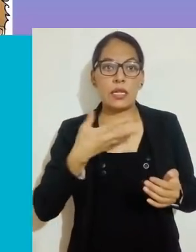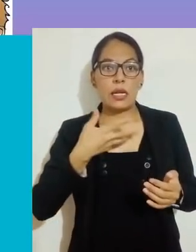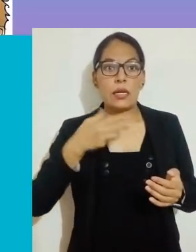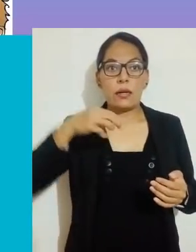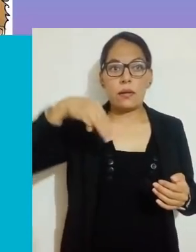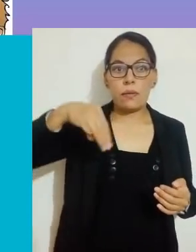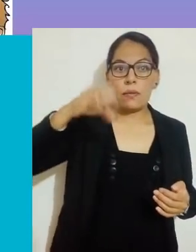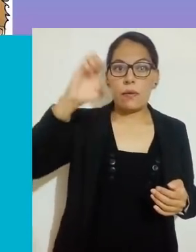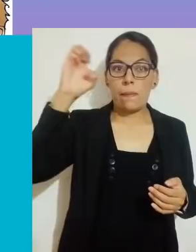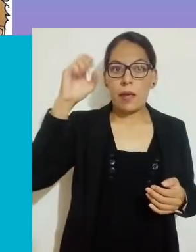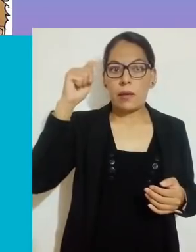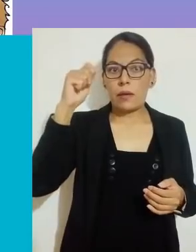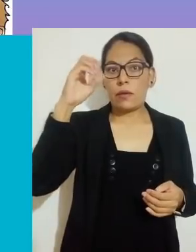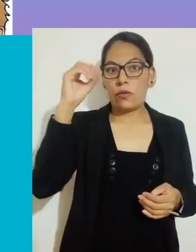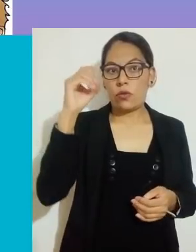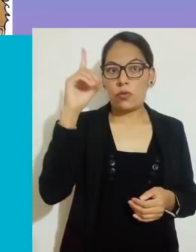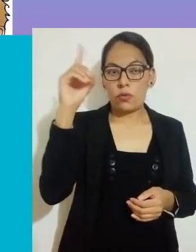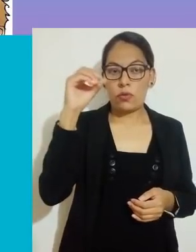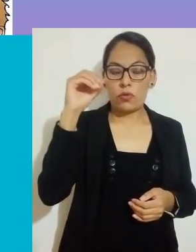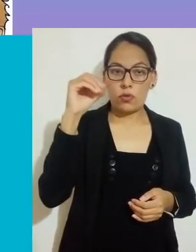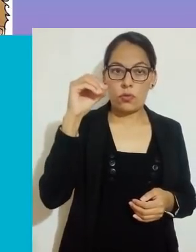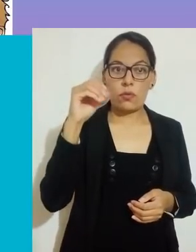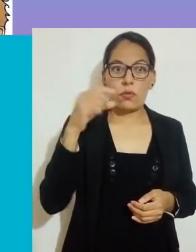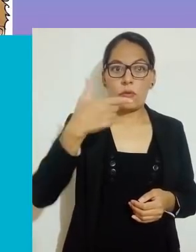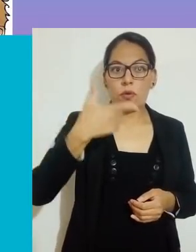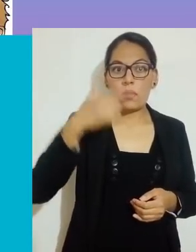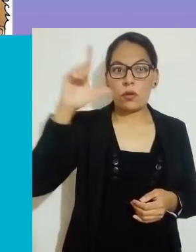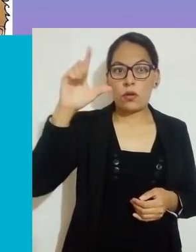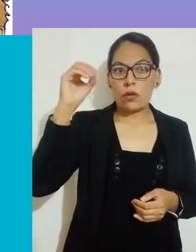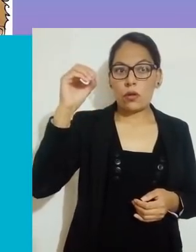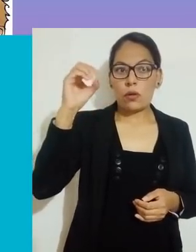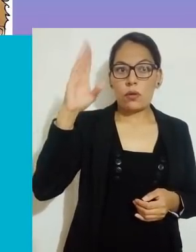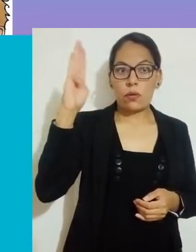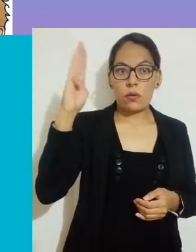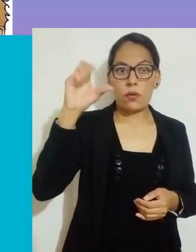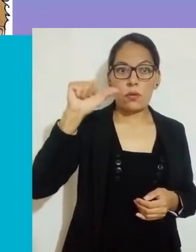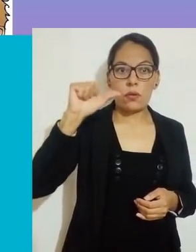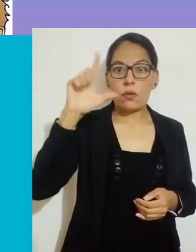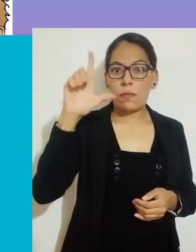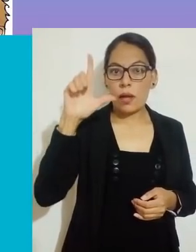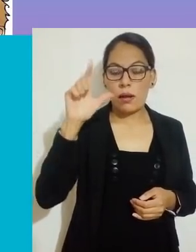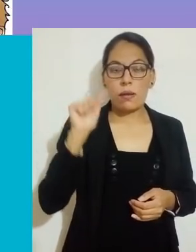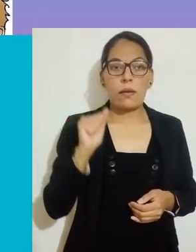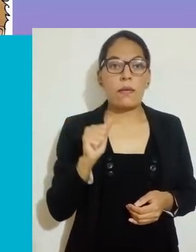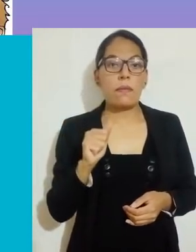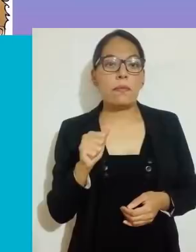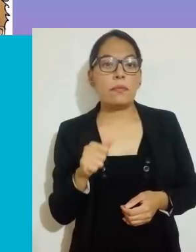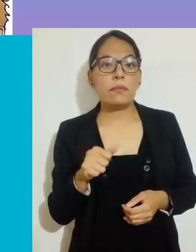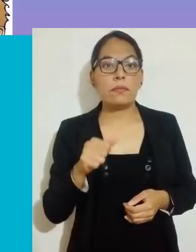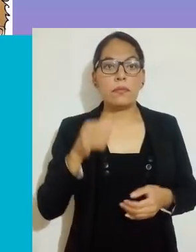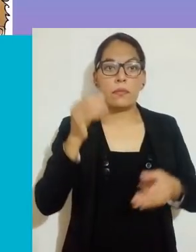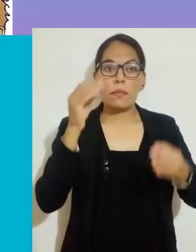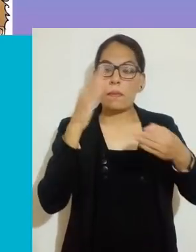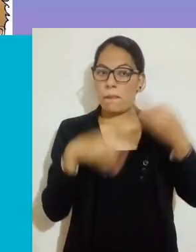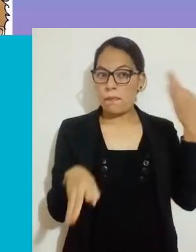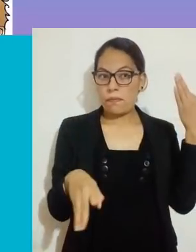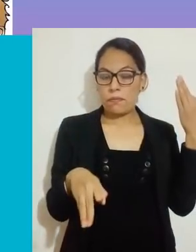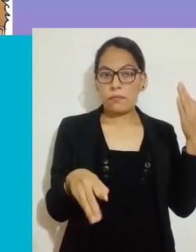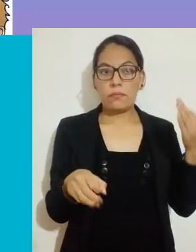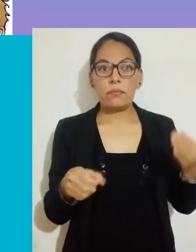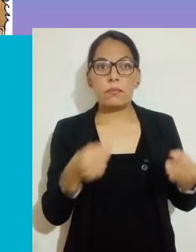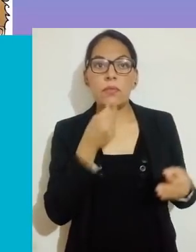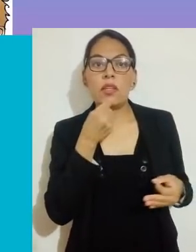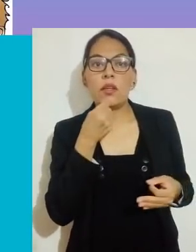basada en el método global. Finalmente, para los niños que presentan dificultades motrices, se